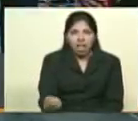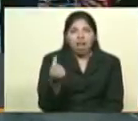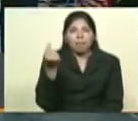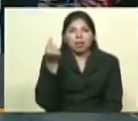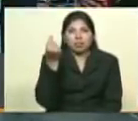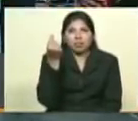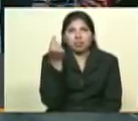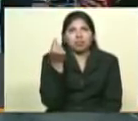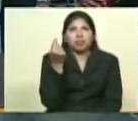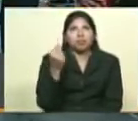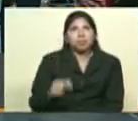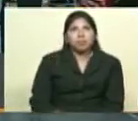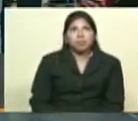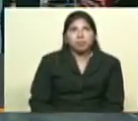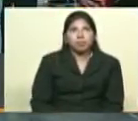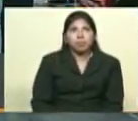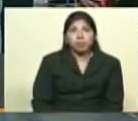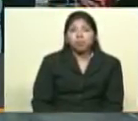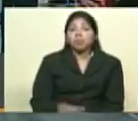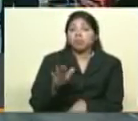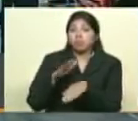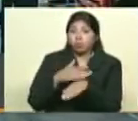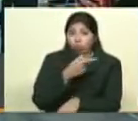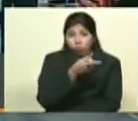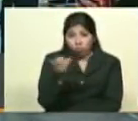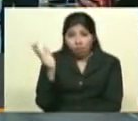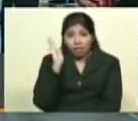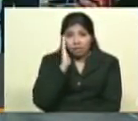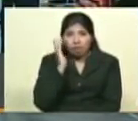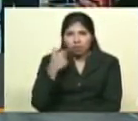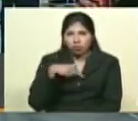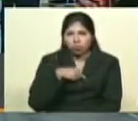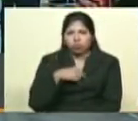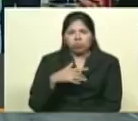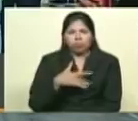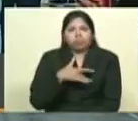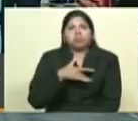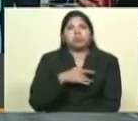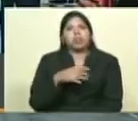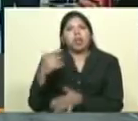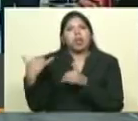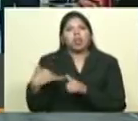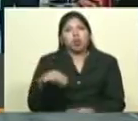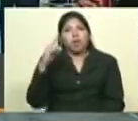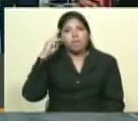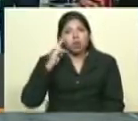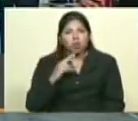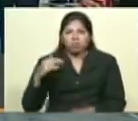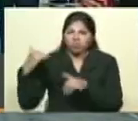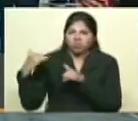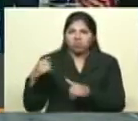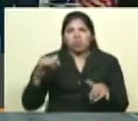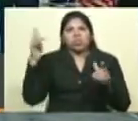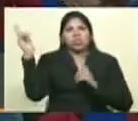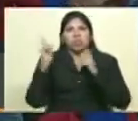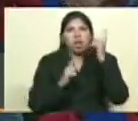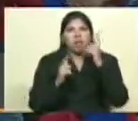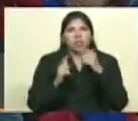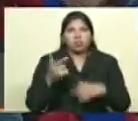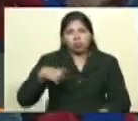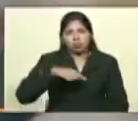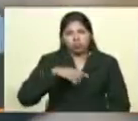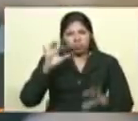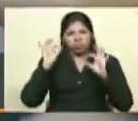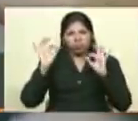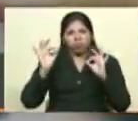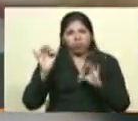Jamás. Porque ustedes saben, somos los hijos de Bolívar y somos los hijos de Hugo Chávez Frías. Somos el pueblo